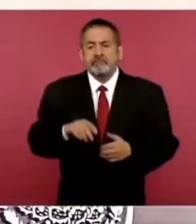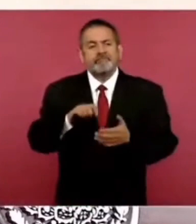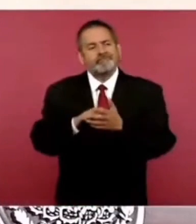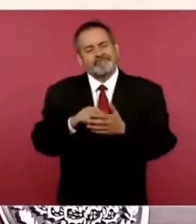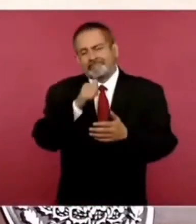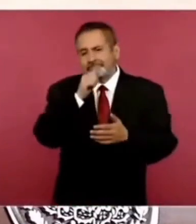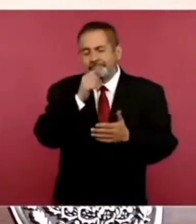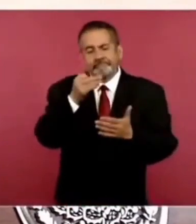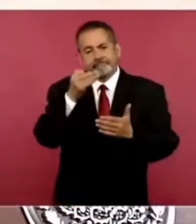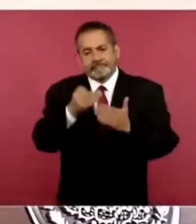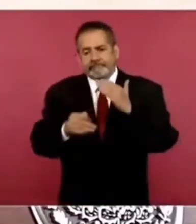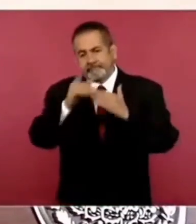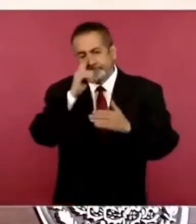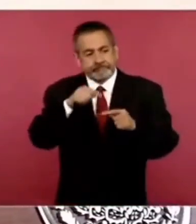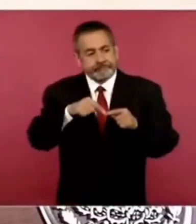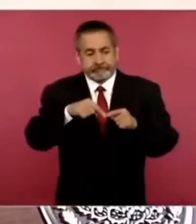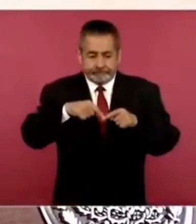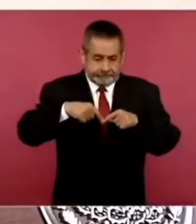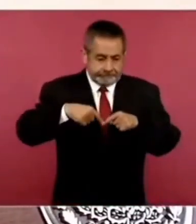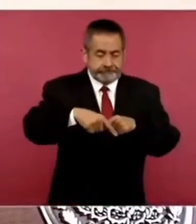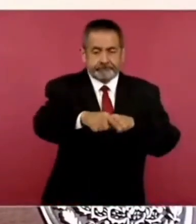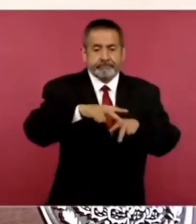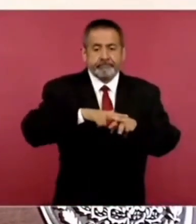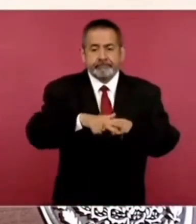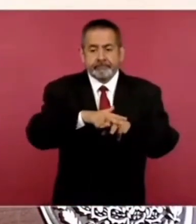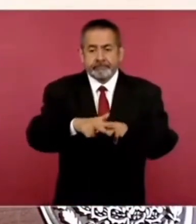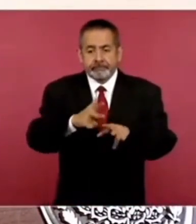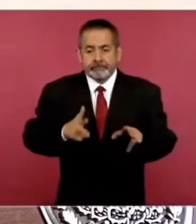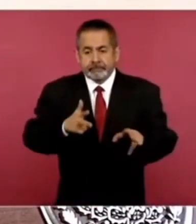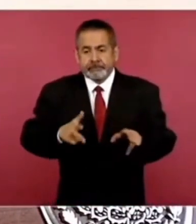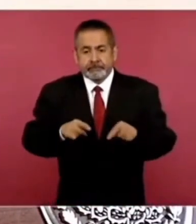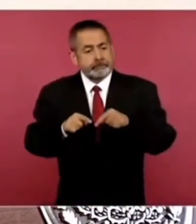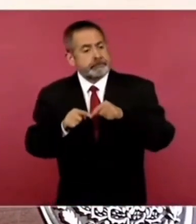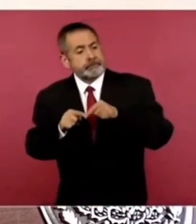ramal del ferrocarril